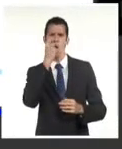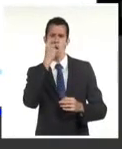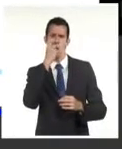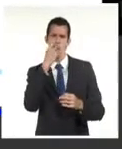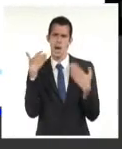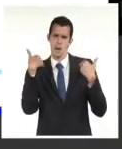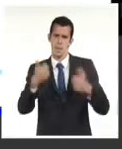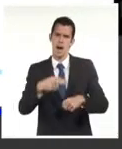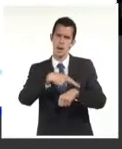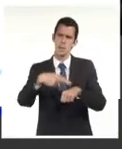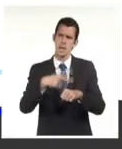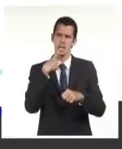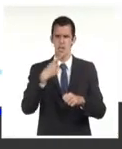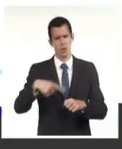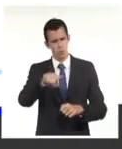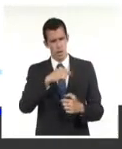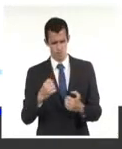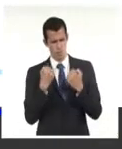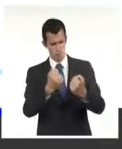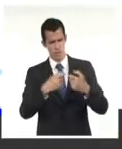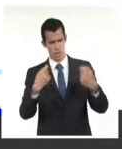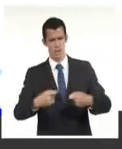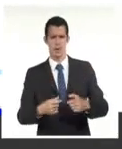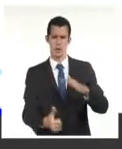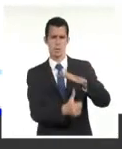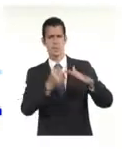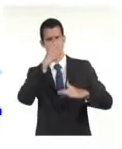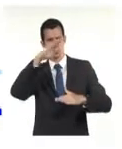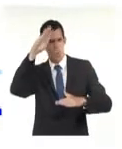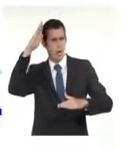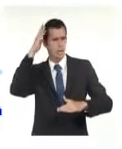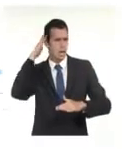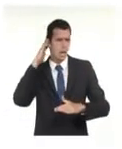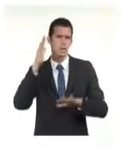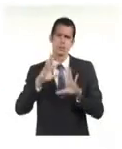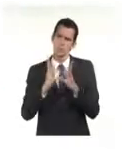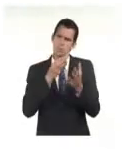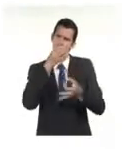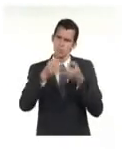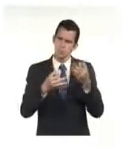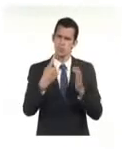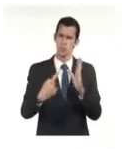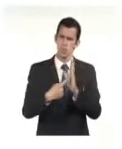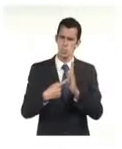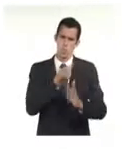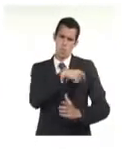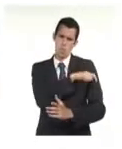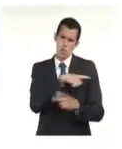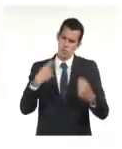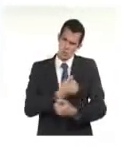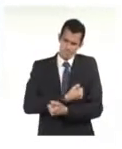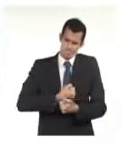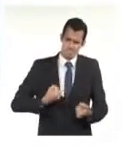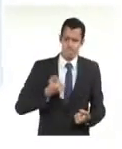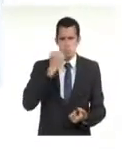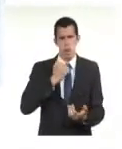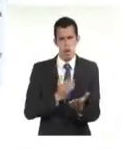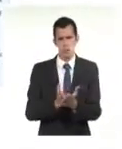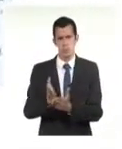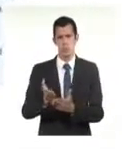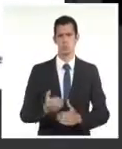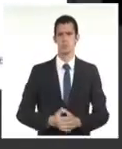Comité Central del Partido y presidente de la República, Miguel Díaz-Canel Bermúdez, y al pueblo cubano. En su comunicado, Briceño